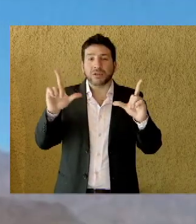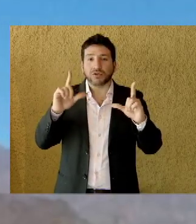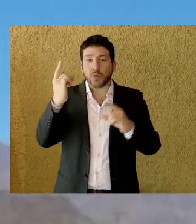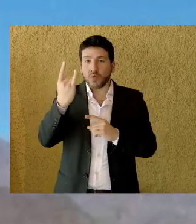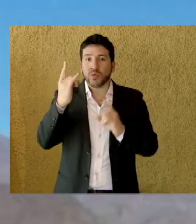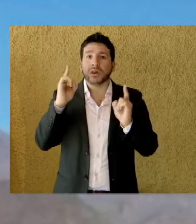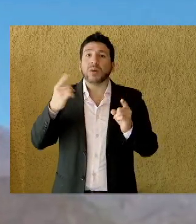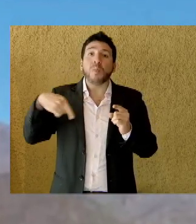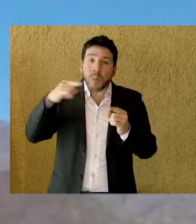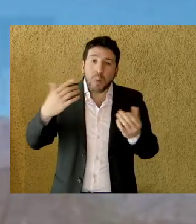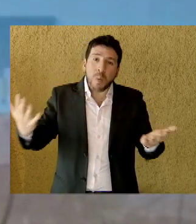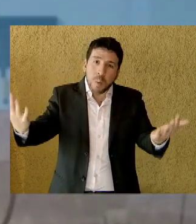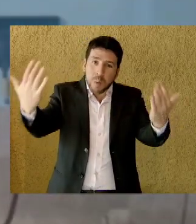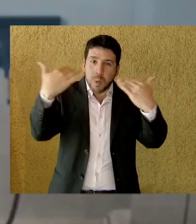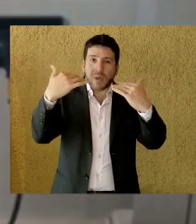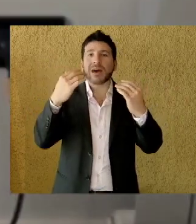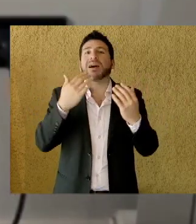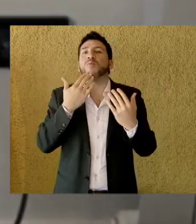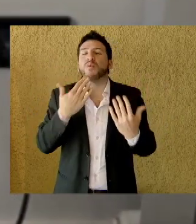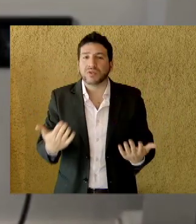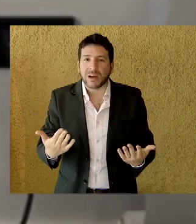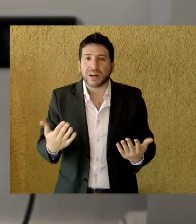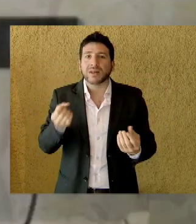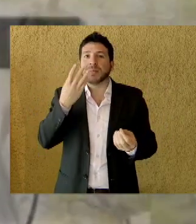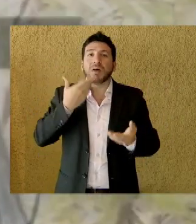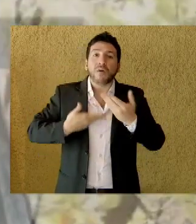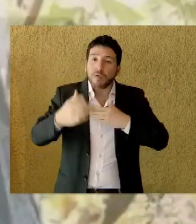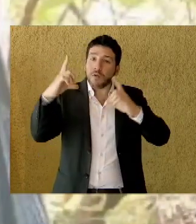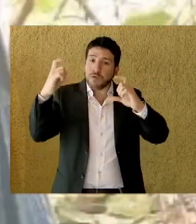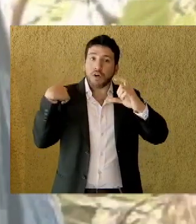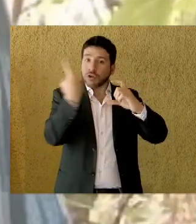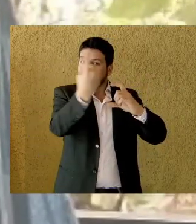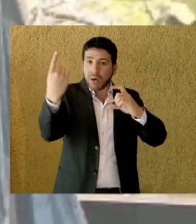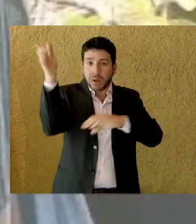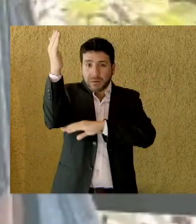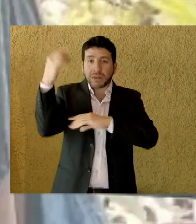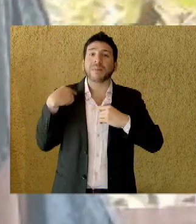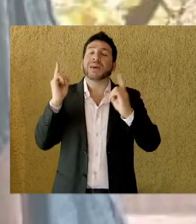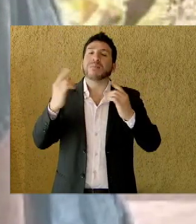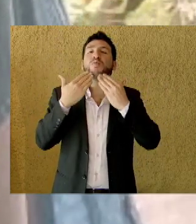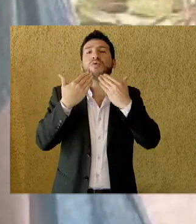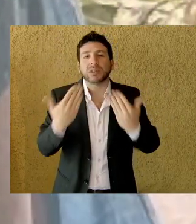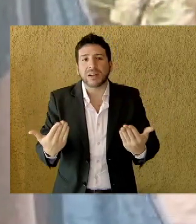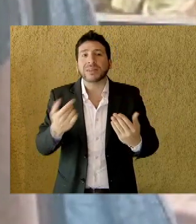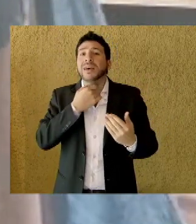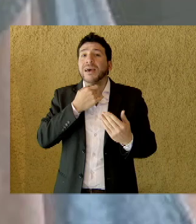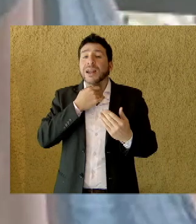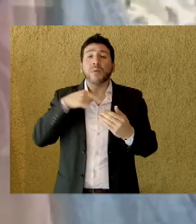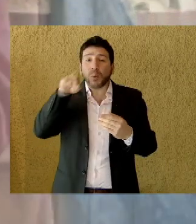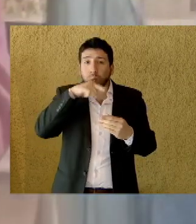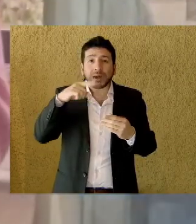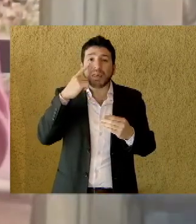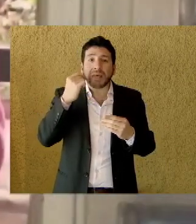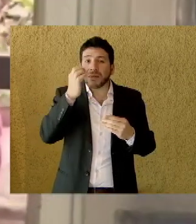sumarse justamente a esta iniciativa. A todos los que compartieron su foto, bueno, los invitamos a que lo sigan haciendo. Queremos que nos muestren cómo están viviendo